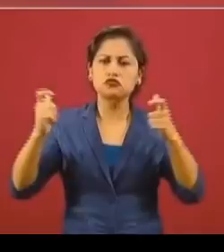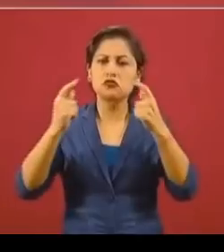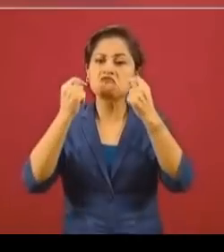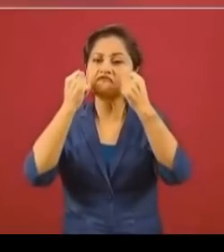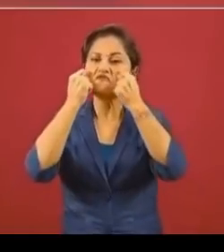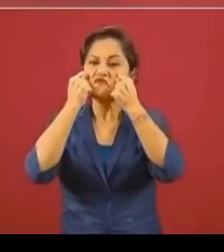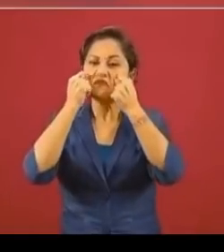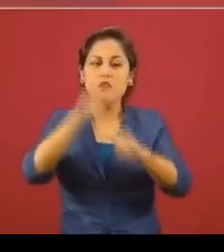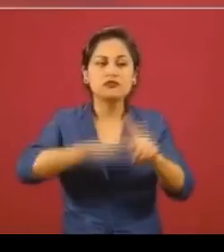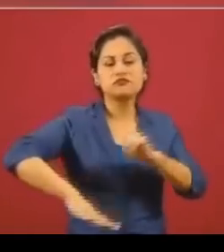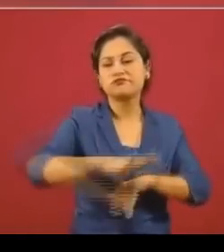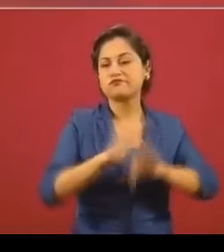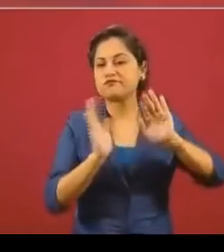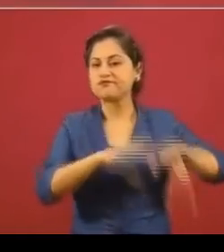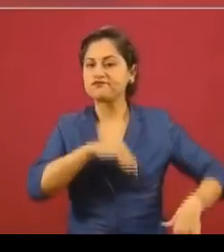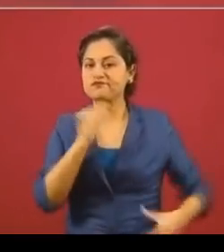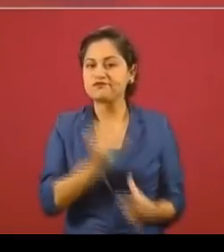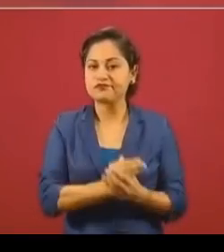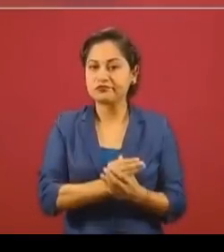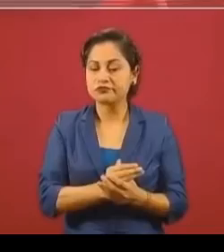sin importar el bienestar de la gente,